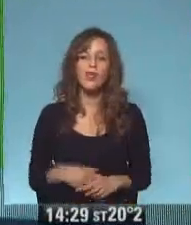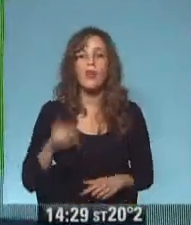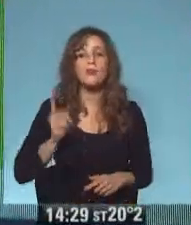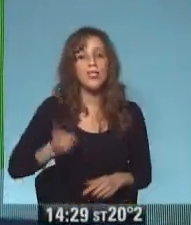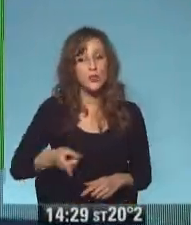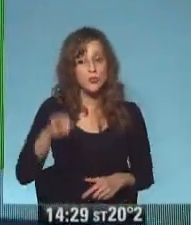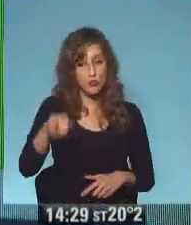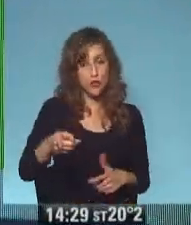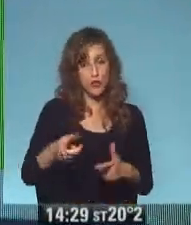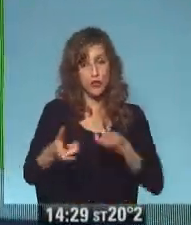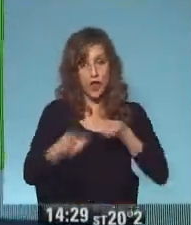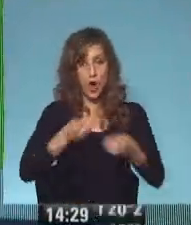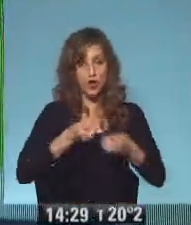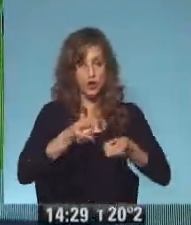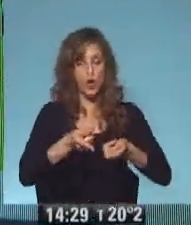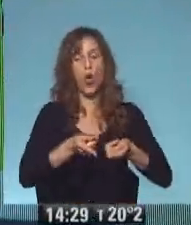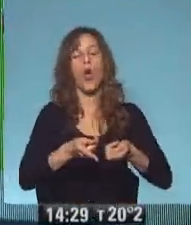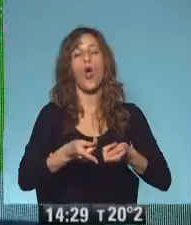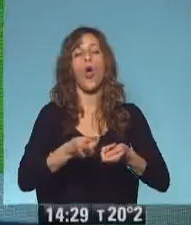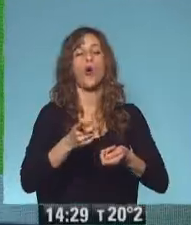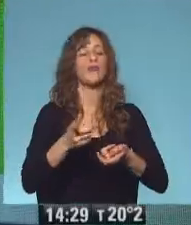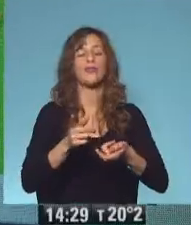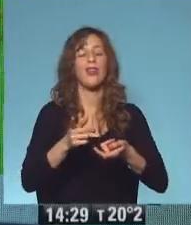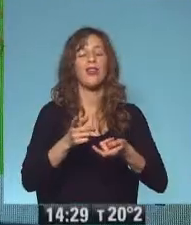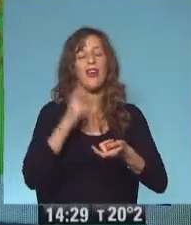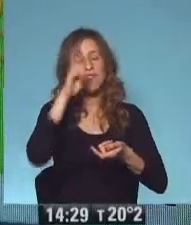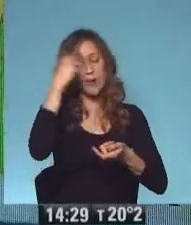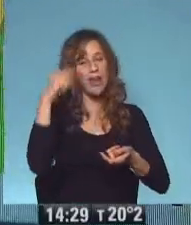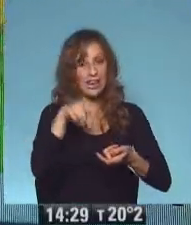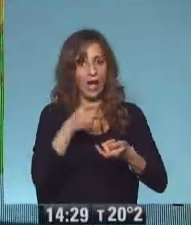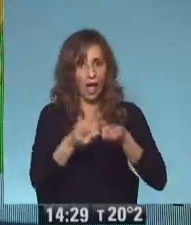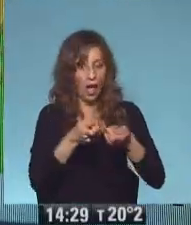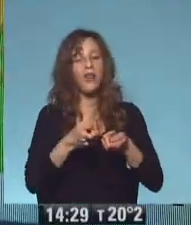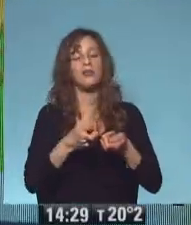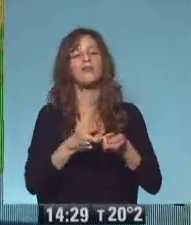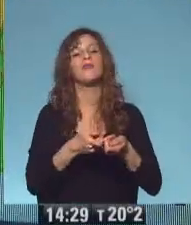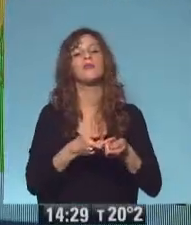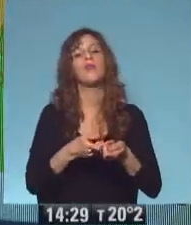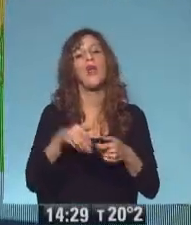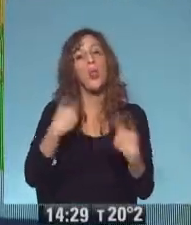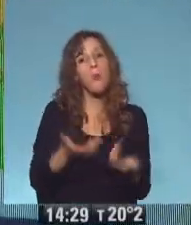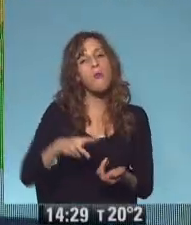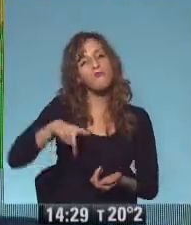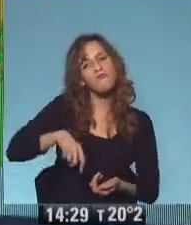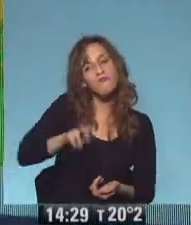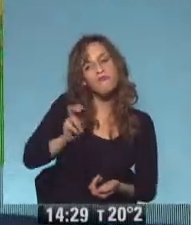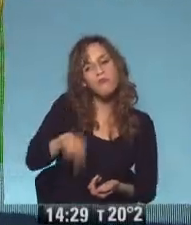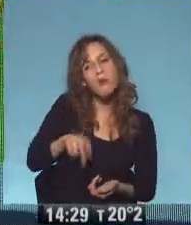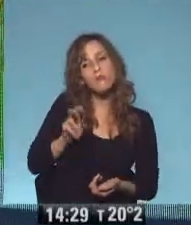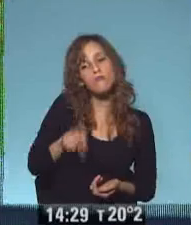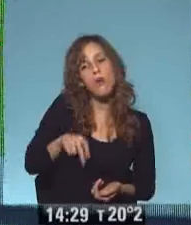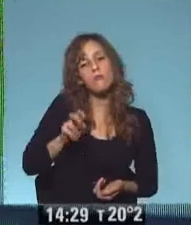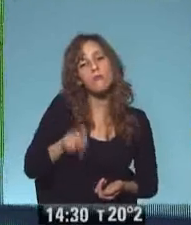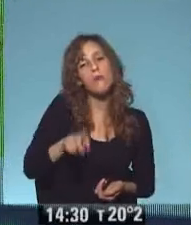enfermería, y sigo caminando y me encuentro. La casa del horror. Pasas por adelante de la casa del horror. Paso por